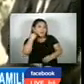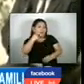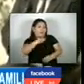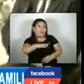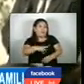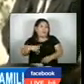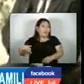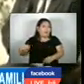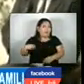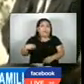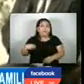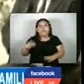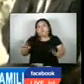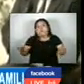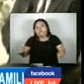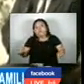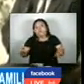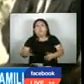núcleo secundario y terciario.